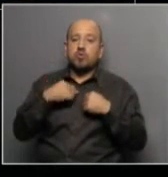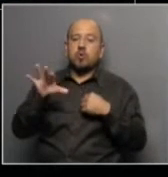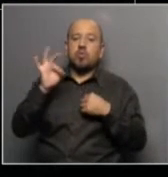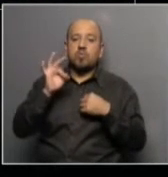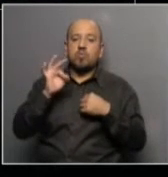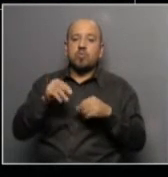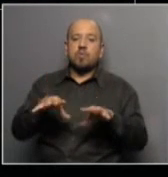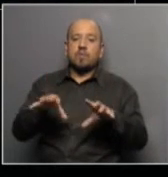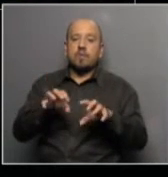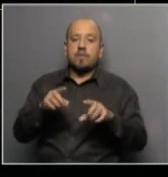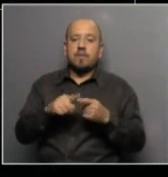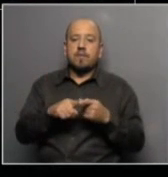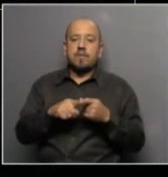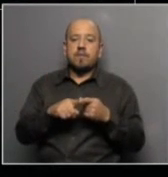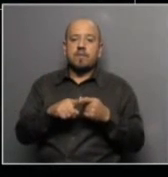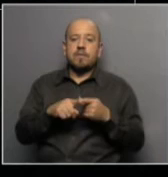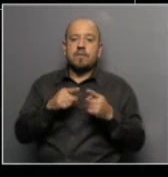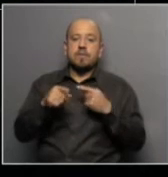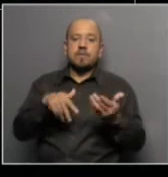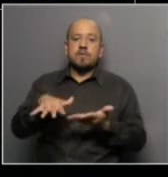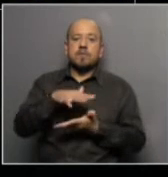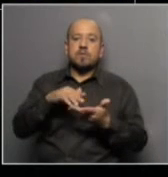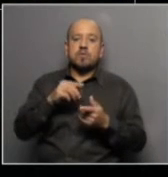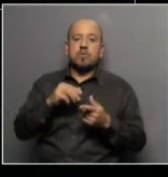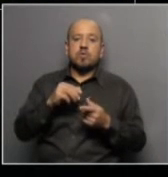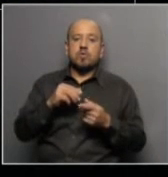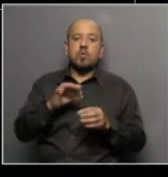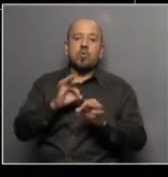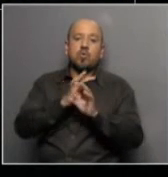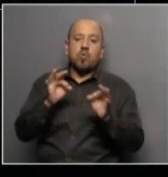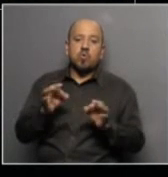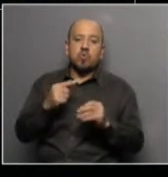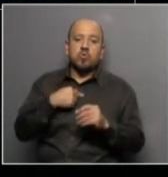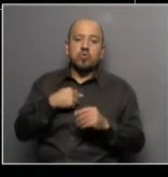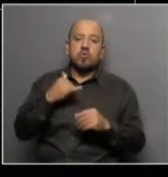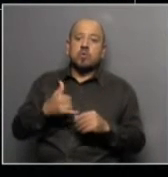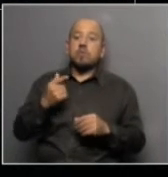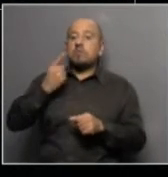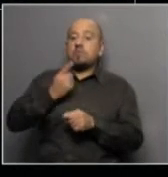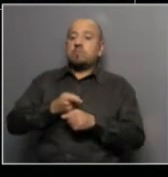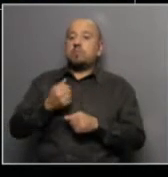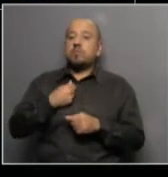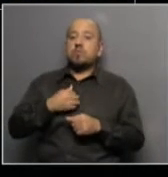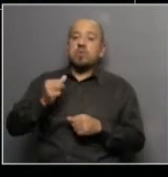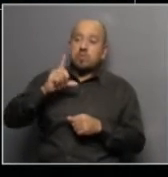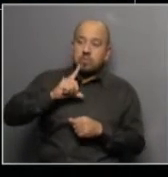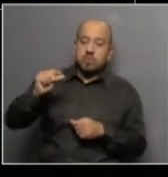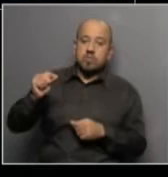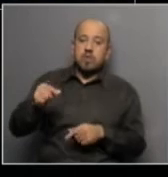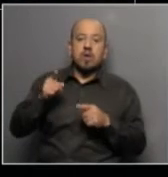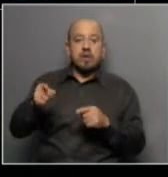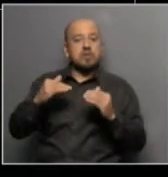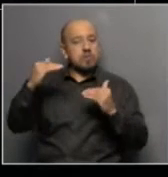por vivir en zonas suburbanas o yo tengo el imperativo de tener que ir a la periferia y eso es